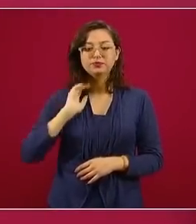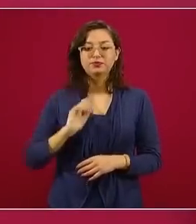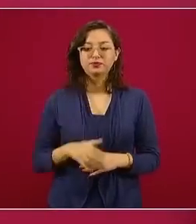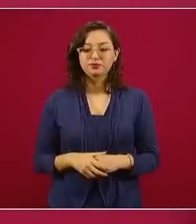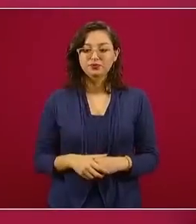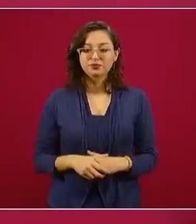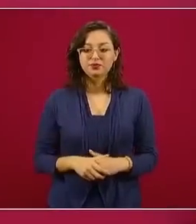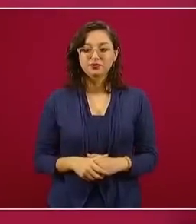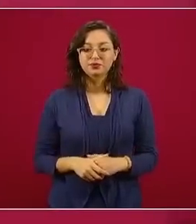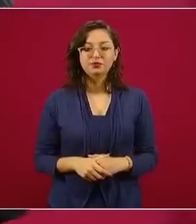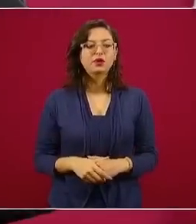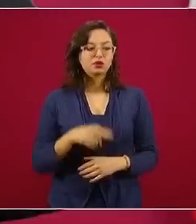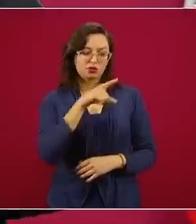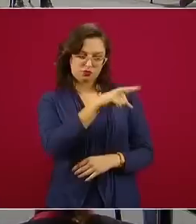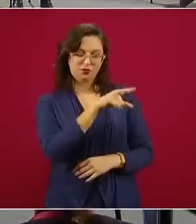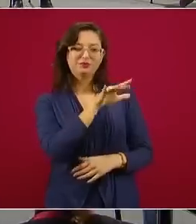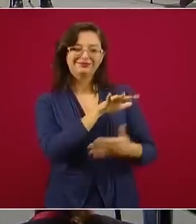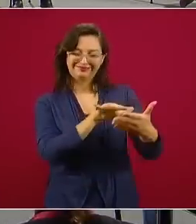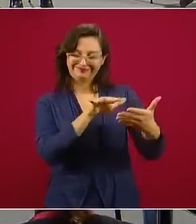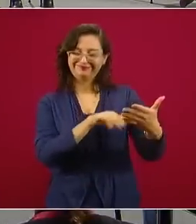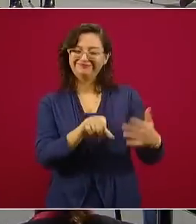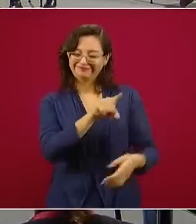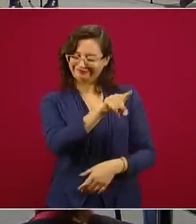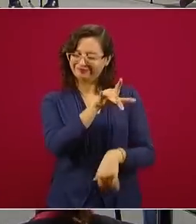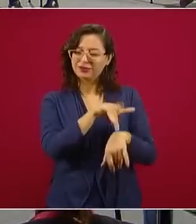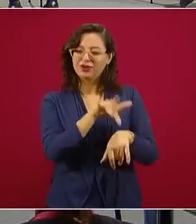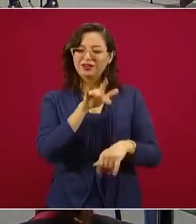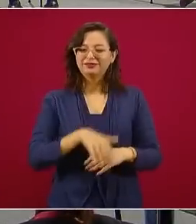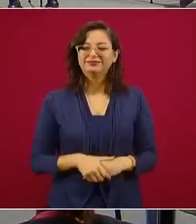¿sí? Ahora te toca a ti.